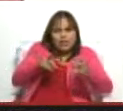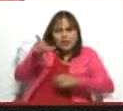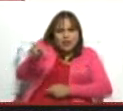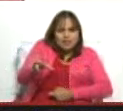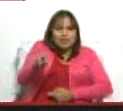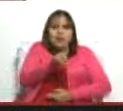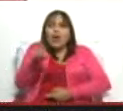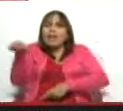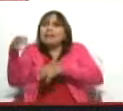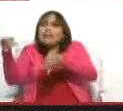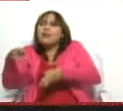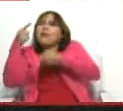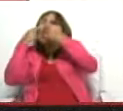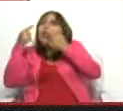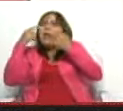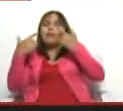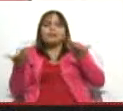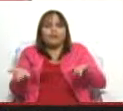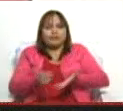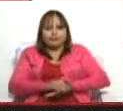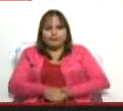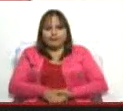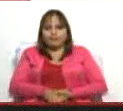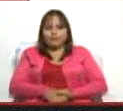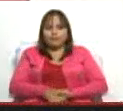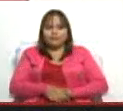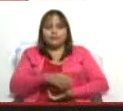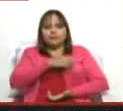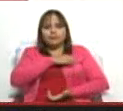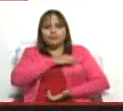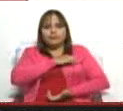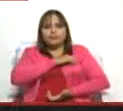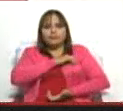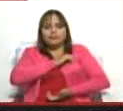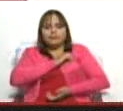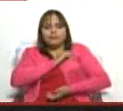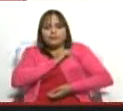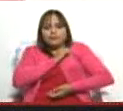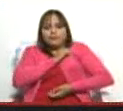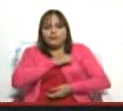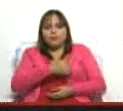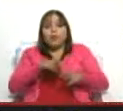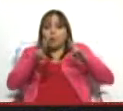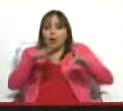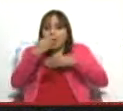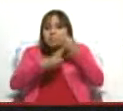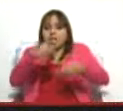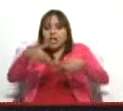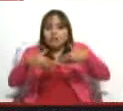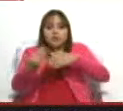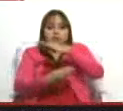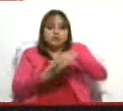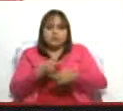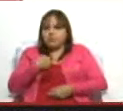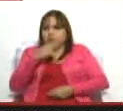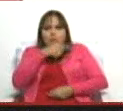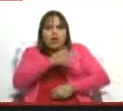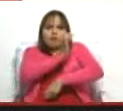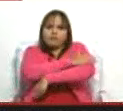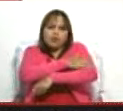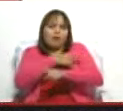por los llantos. Bueno, sería bien bueno que hicieran una primaria. Yo no soy opositor, pero estoy de acuerdo.